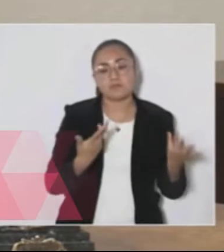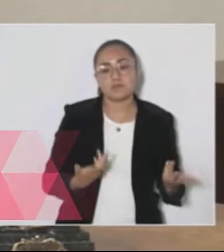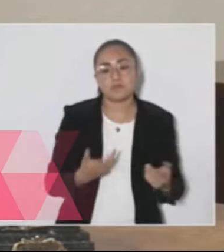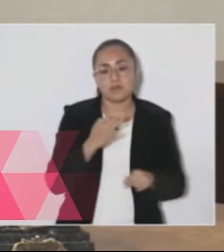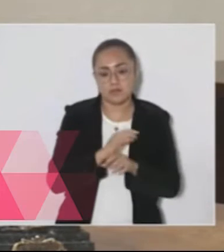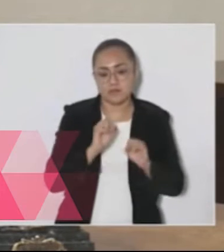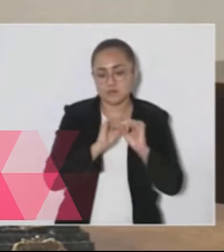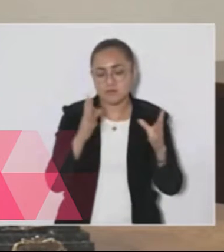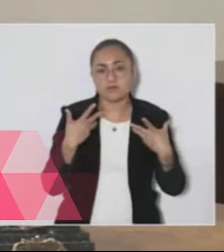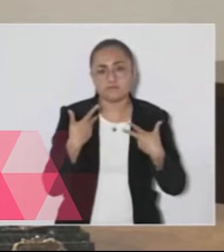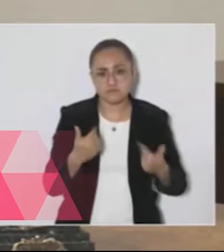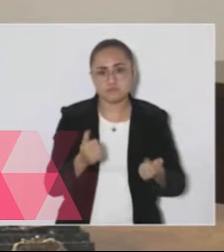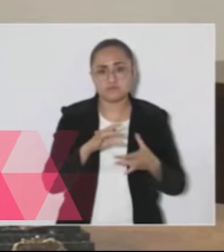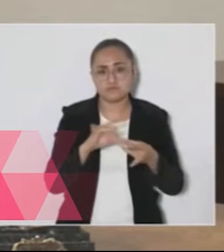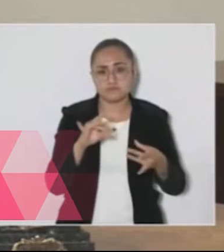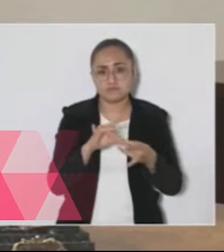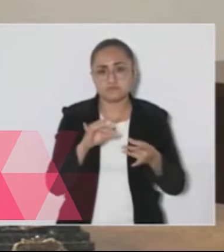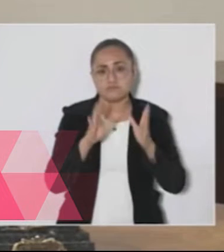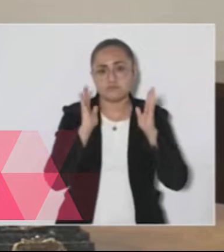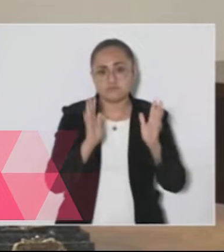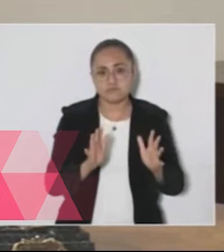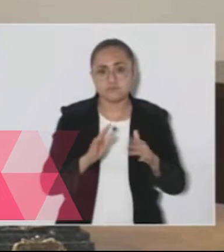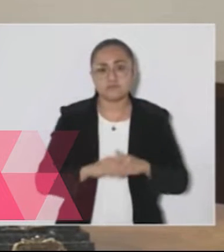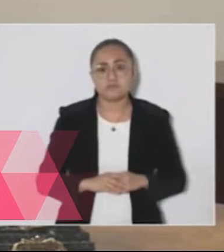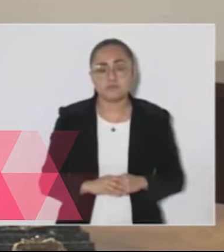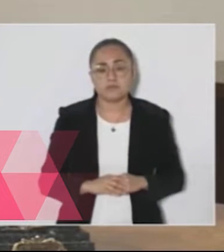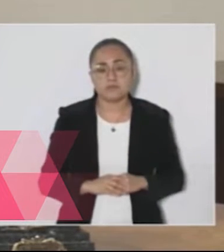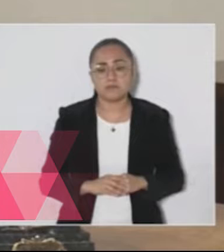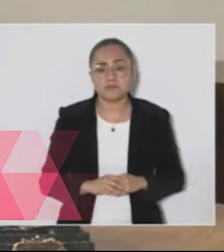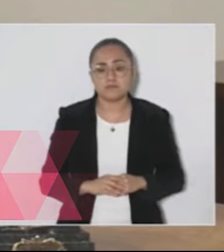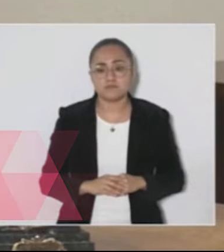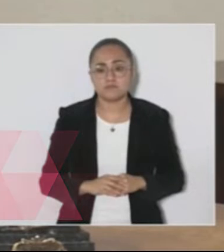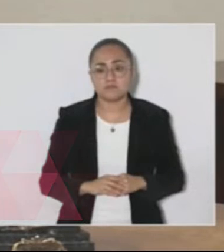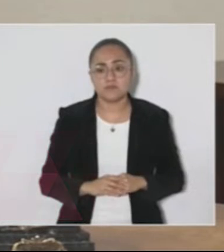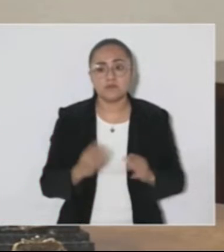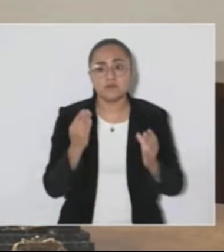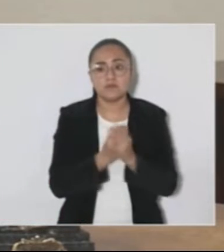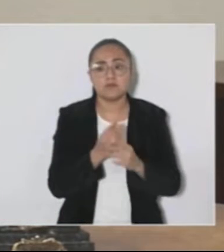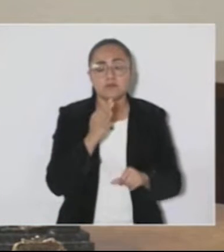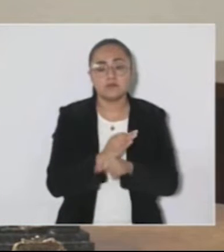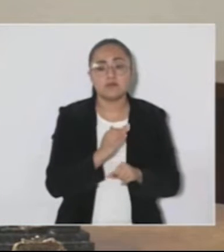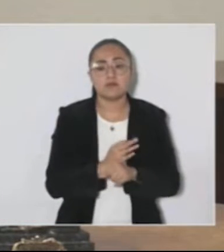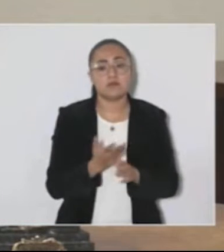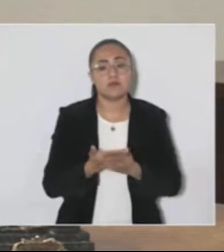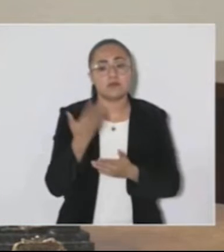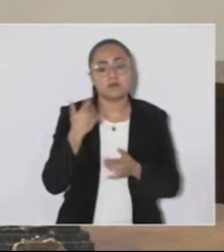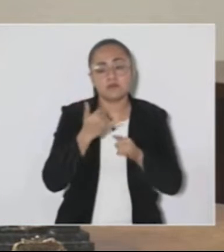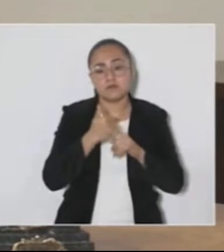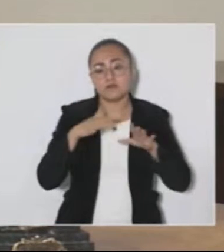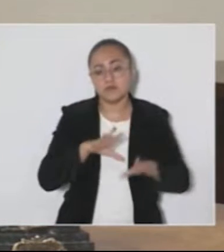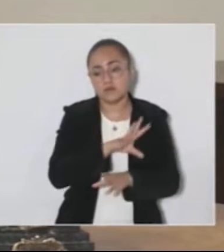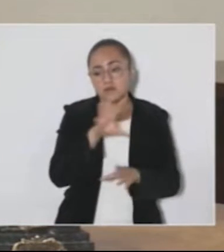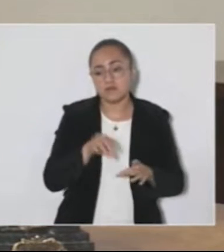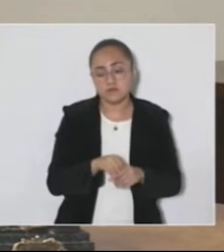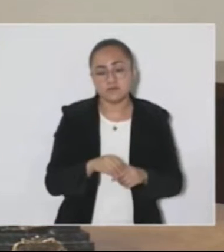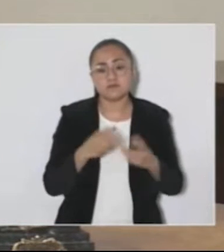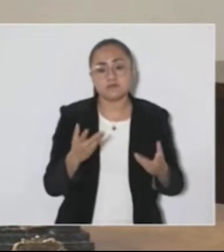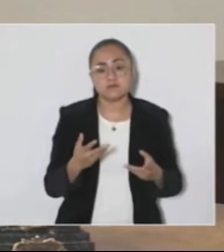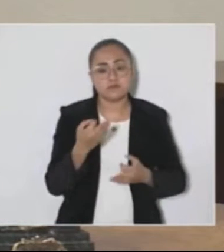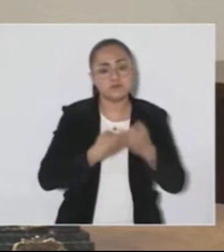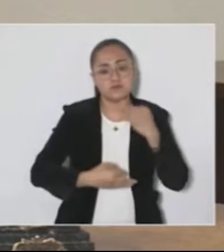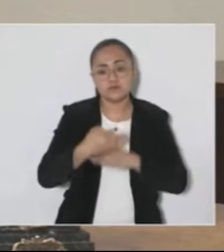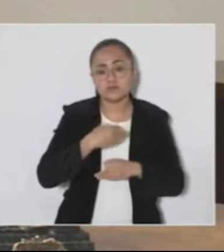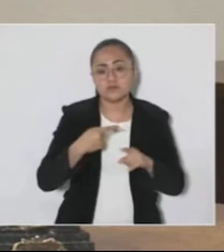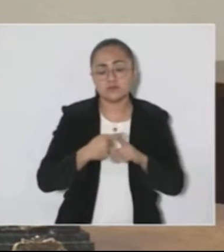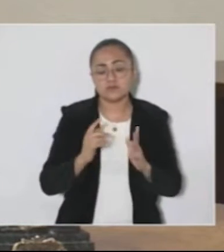asunto está aclarado está aclarado es un asunto que se del cual se tiene información completa de